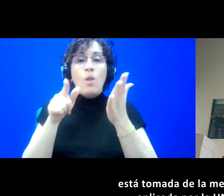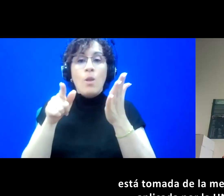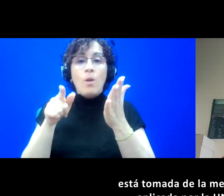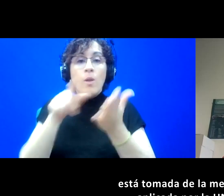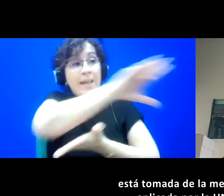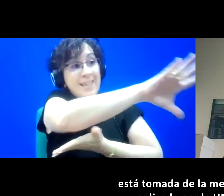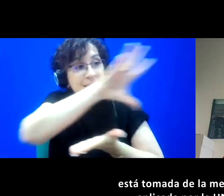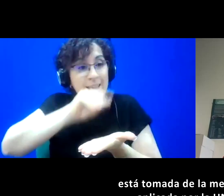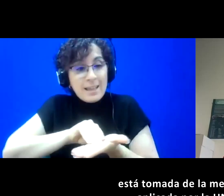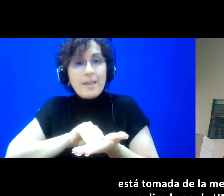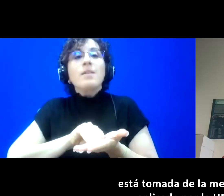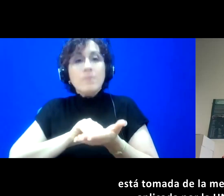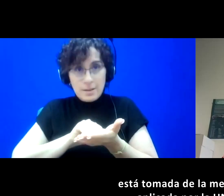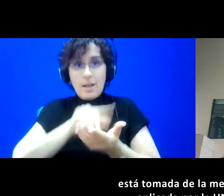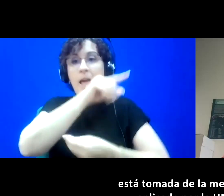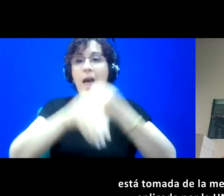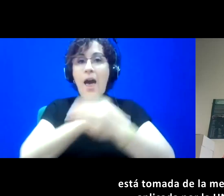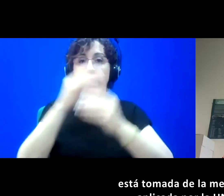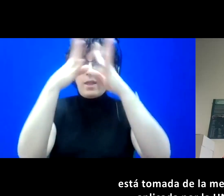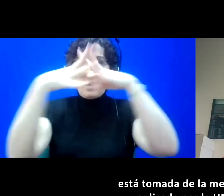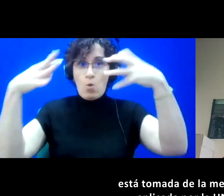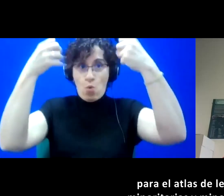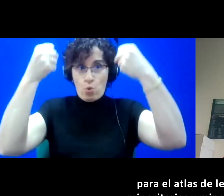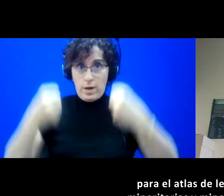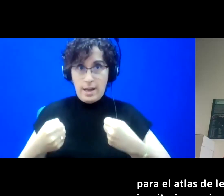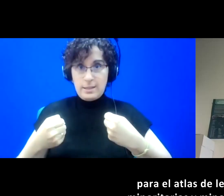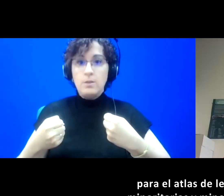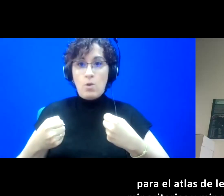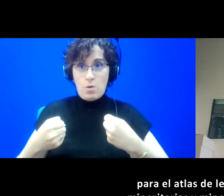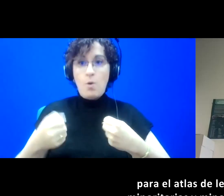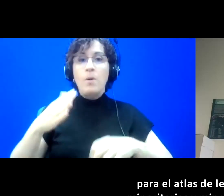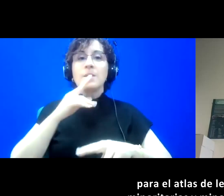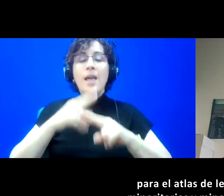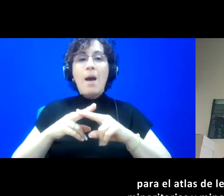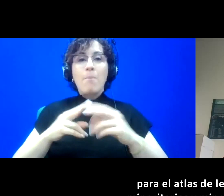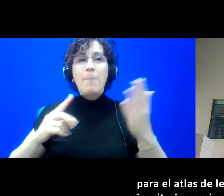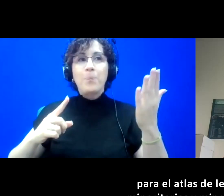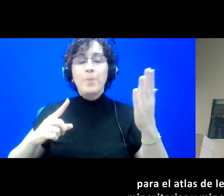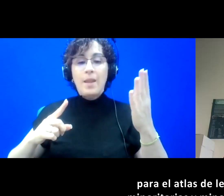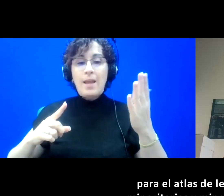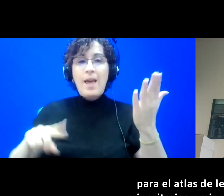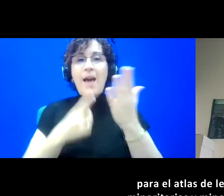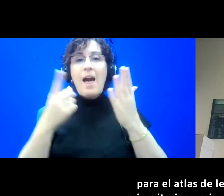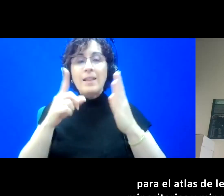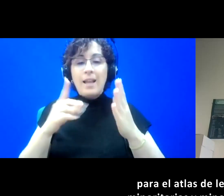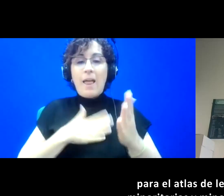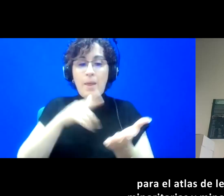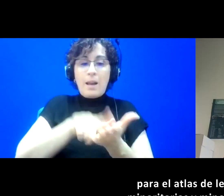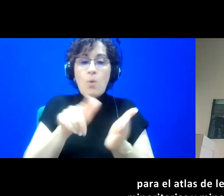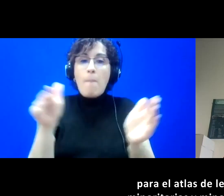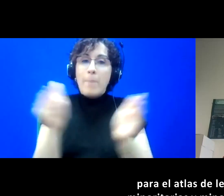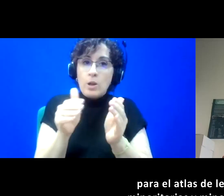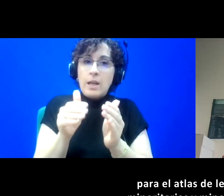la metodología aplicada por la UNESCO para el Atlas de Lenguas Minoritarias y Minorizadas.